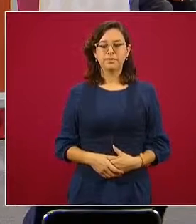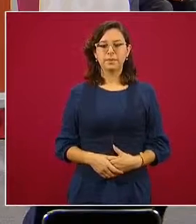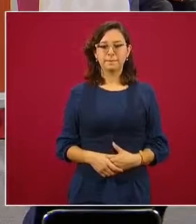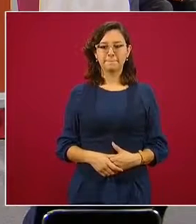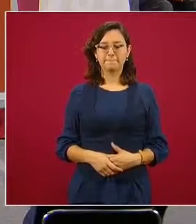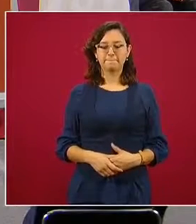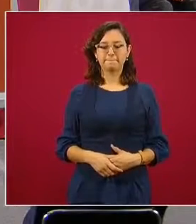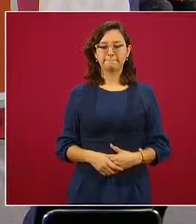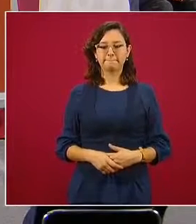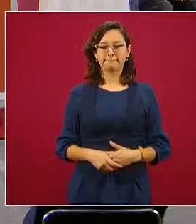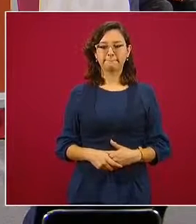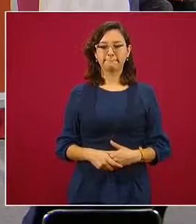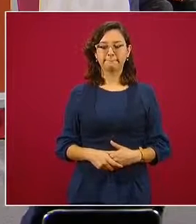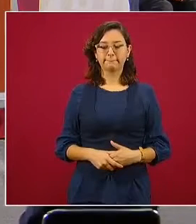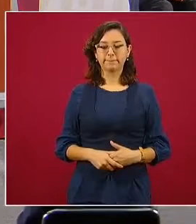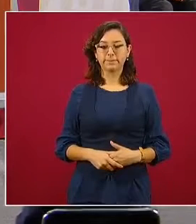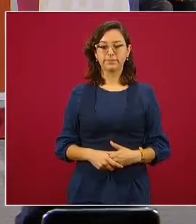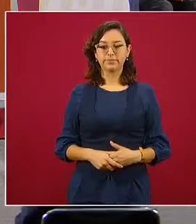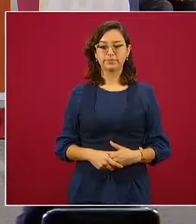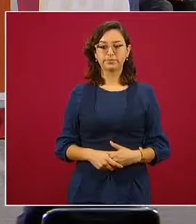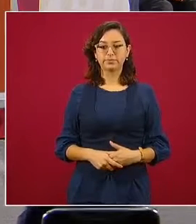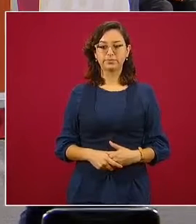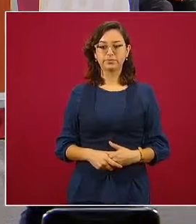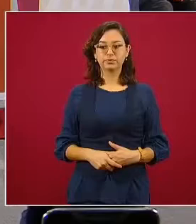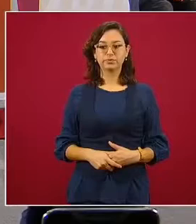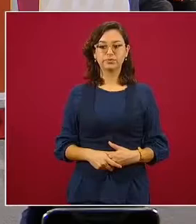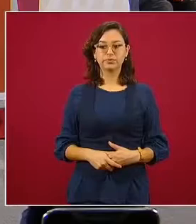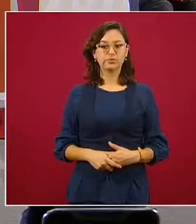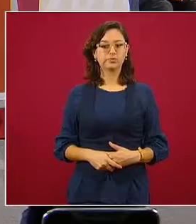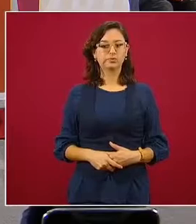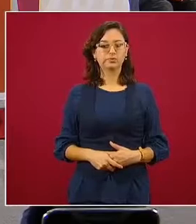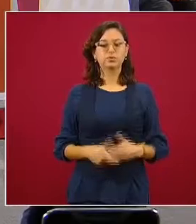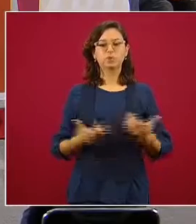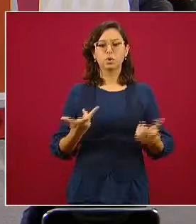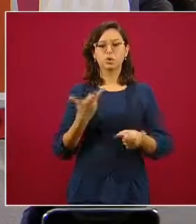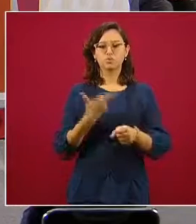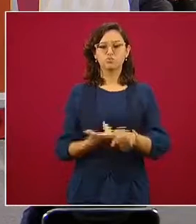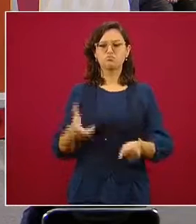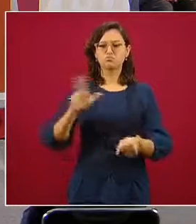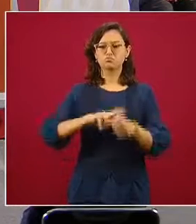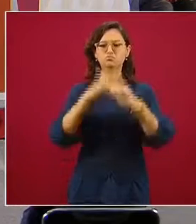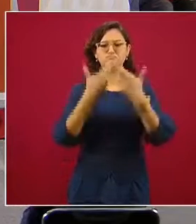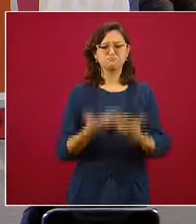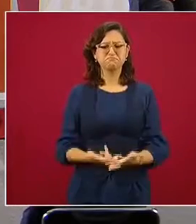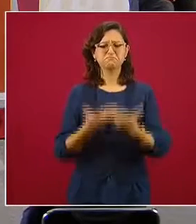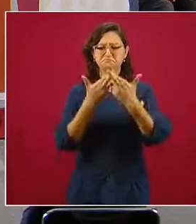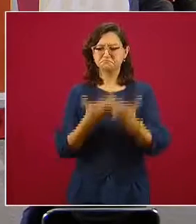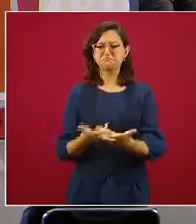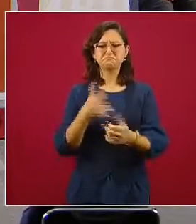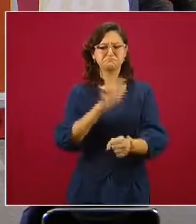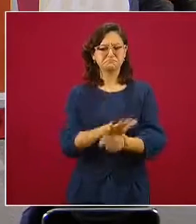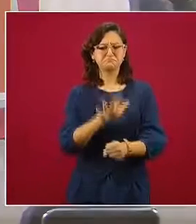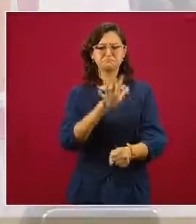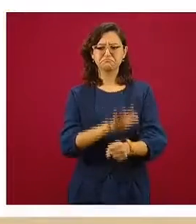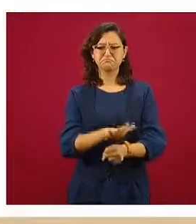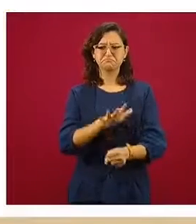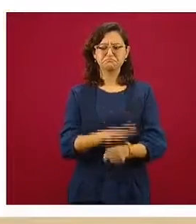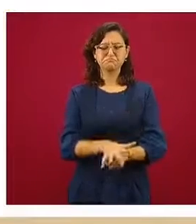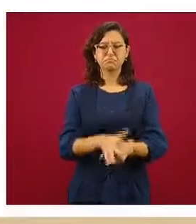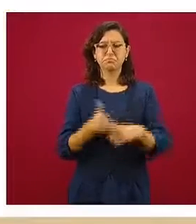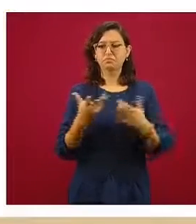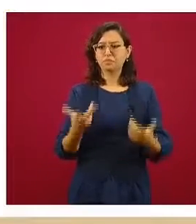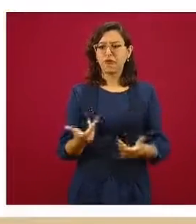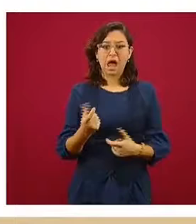Aquí. Tenemos todavía un buen espacio en los hospitales que nos ha permitido en ningún caso que